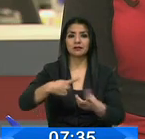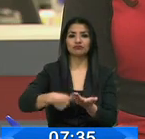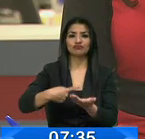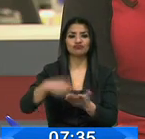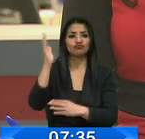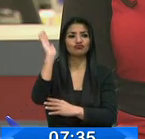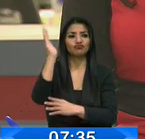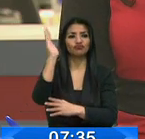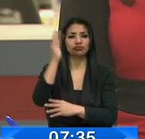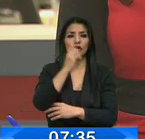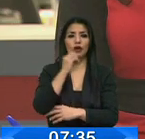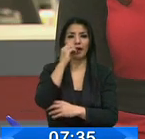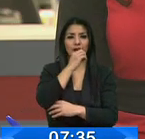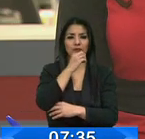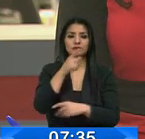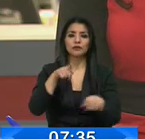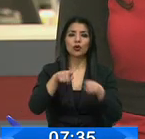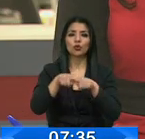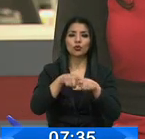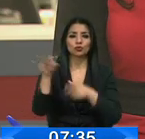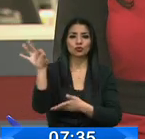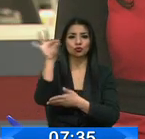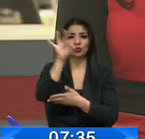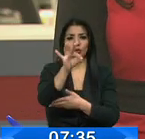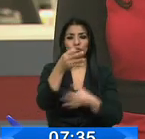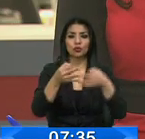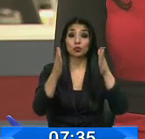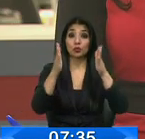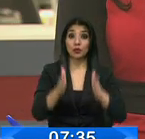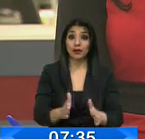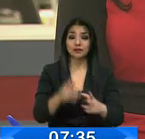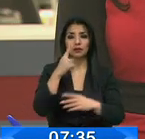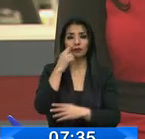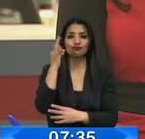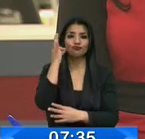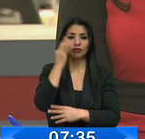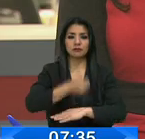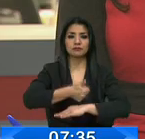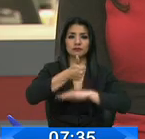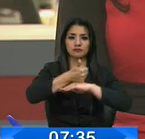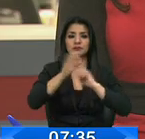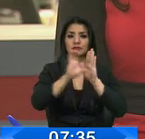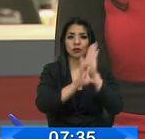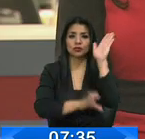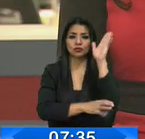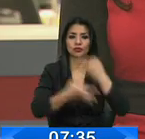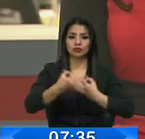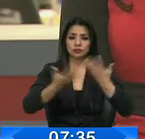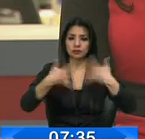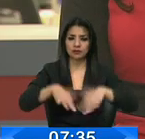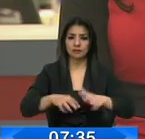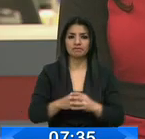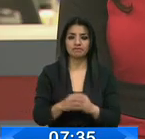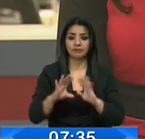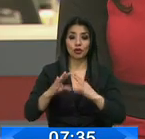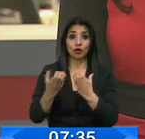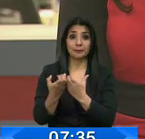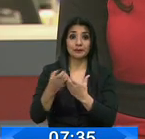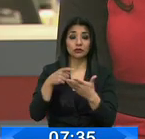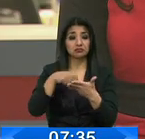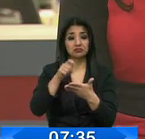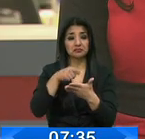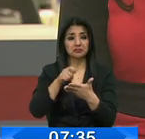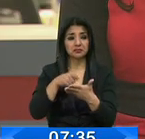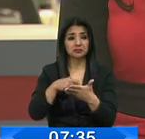del concurso de méritos y oposición para la designación de los jueces y juezas de la Corte Constitucional. Según la comisión calificadora,